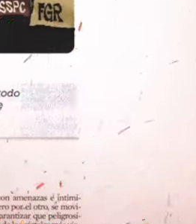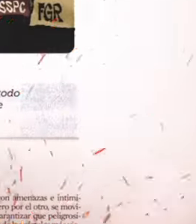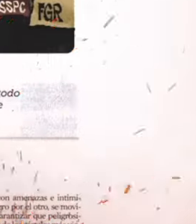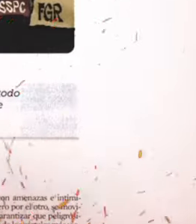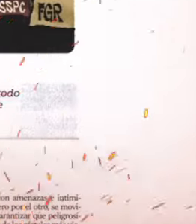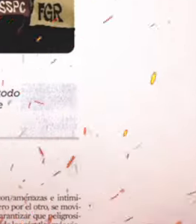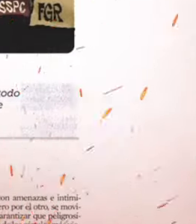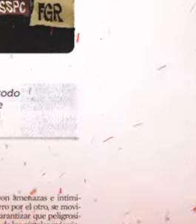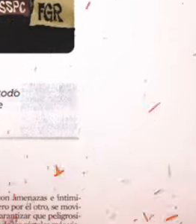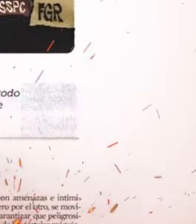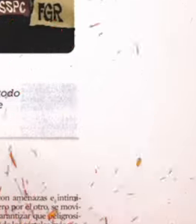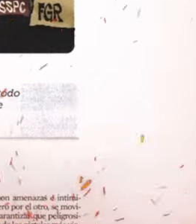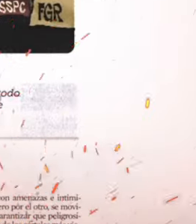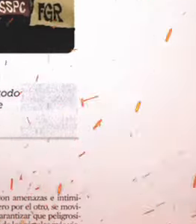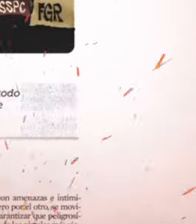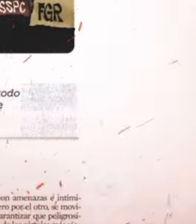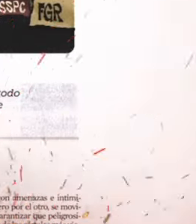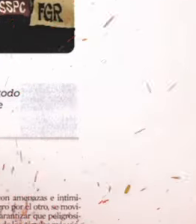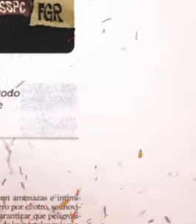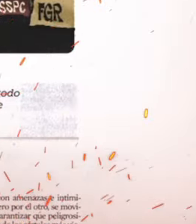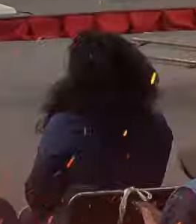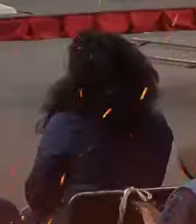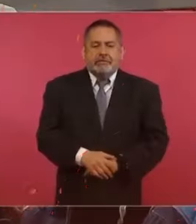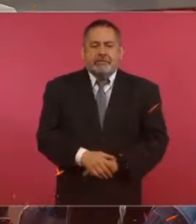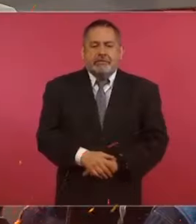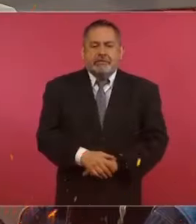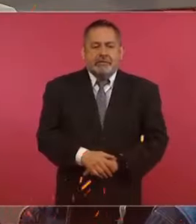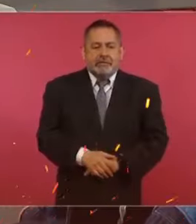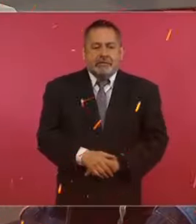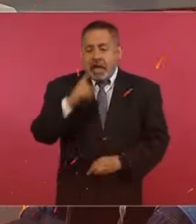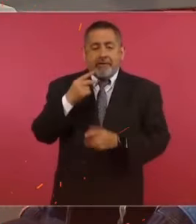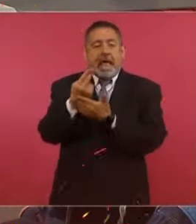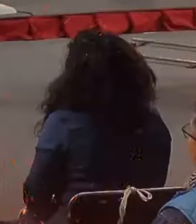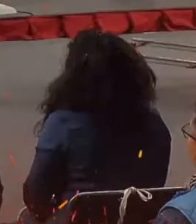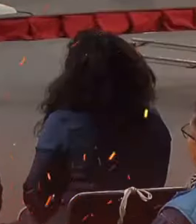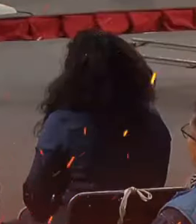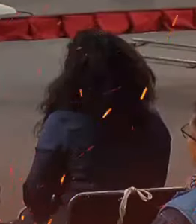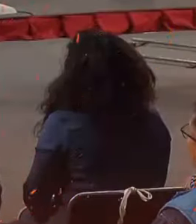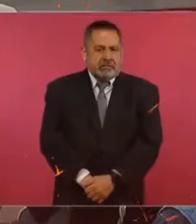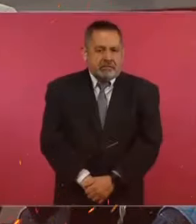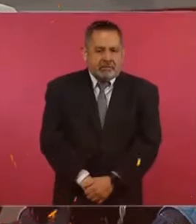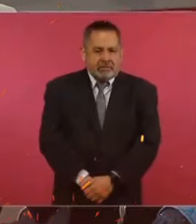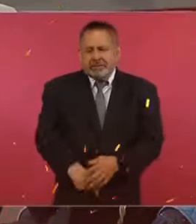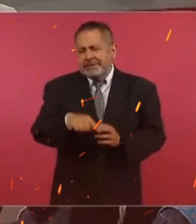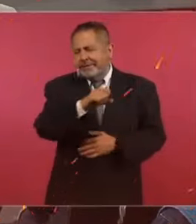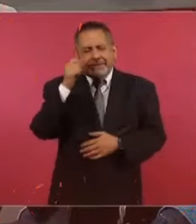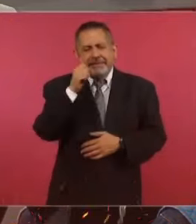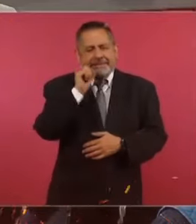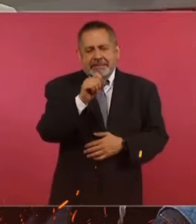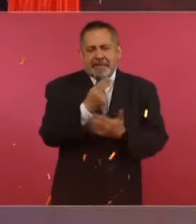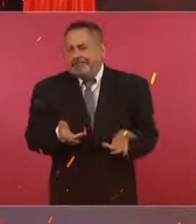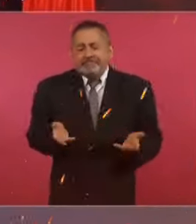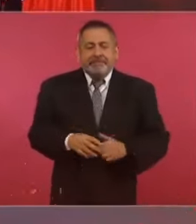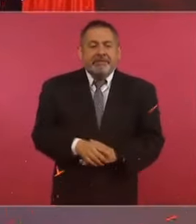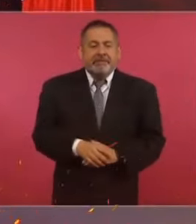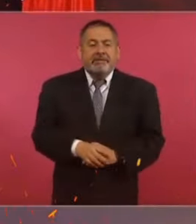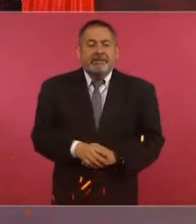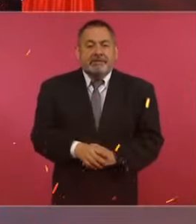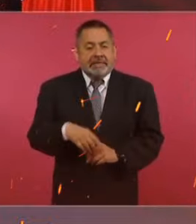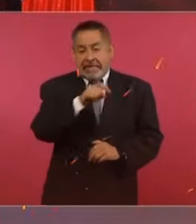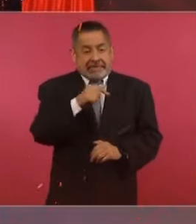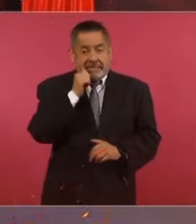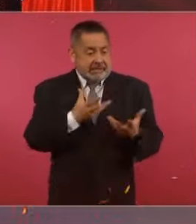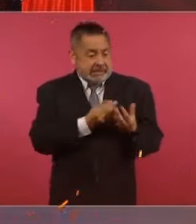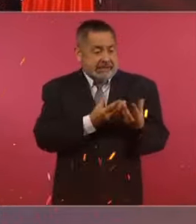a ir mostrando cada vez más el cobre. Y no me equivoqué. ¡Ah, la caricatura de uff! Este siempre ha sido un caricaturista de